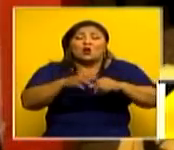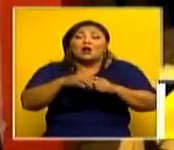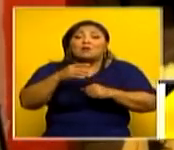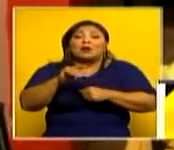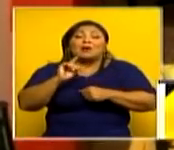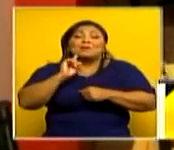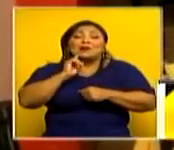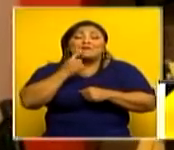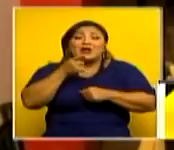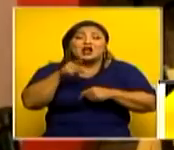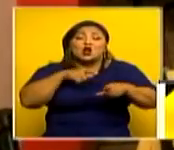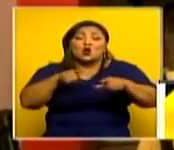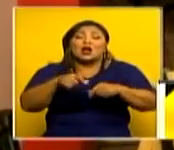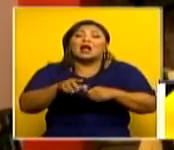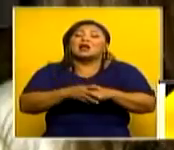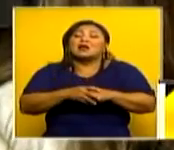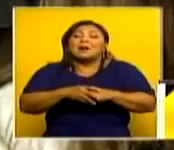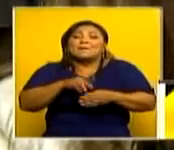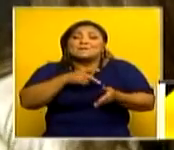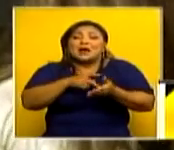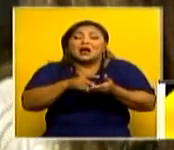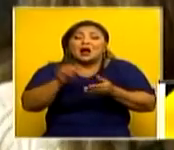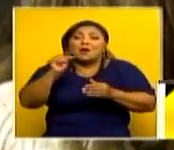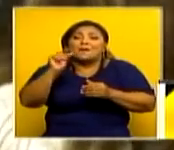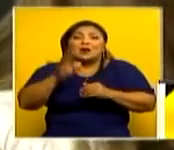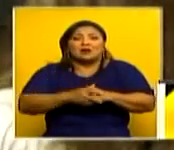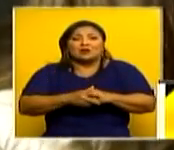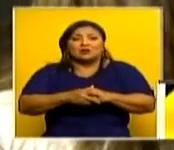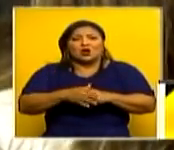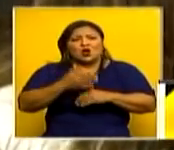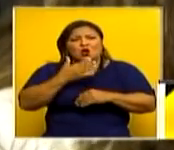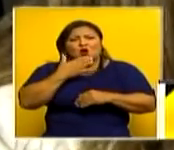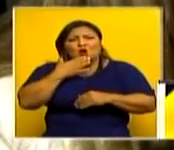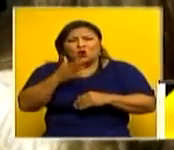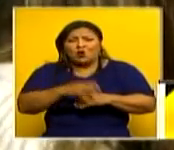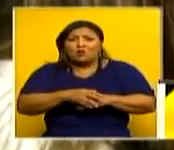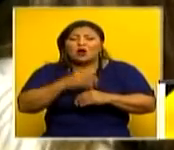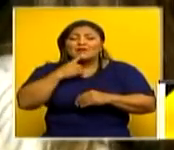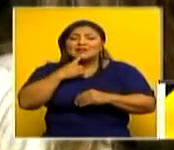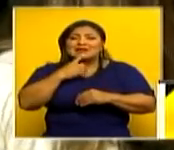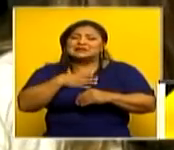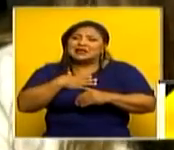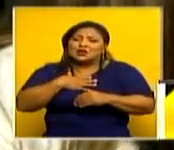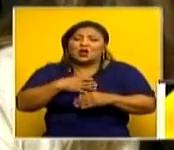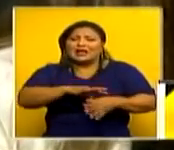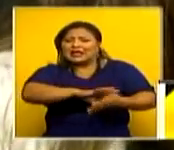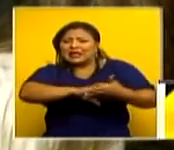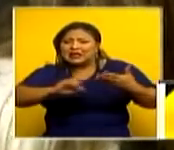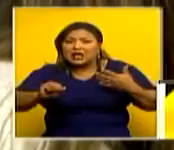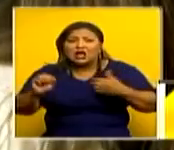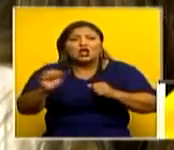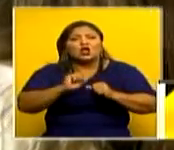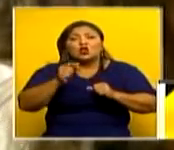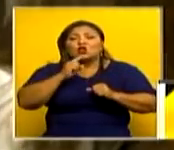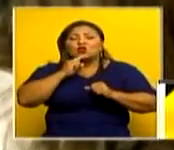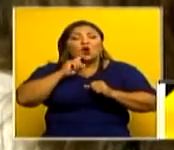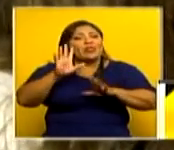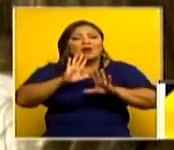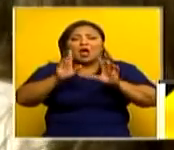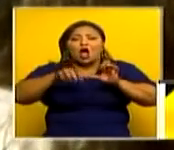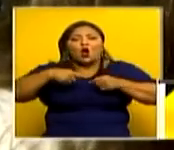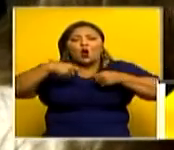contratar personal que cobre menos. Como quitar, no lo llamemos quitar, simplemente se está haciendo una contratación